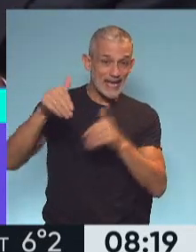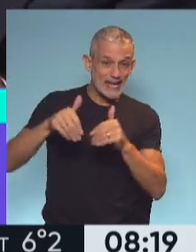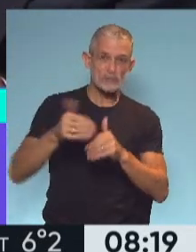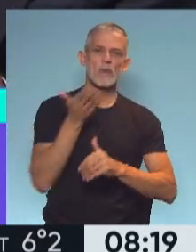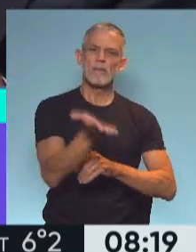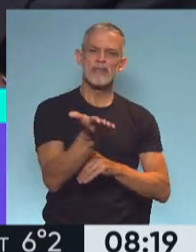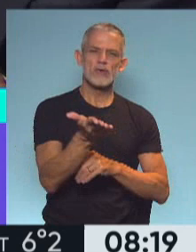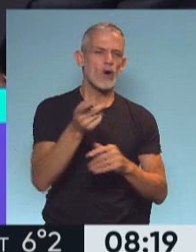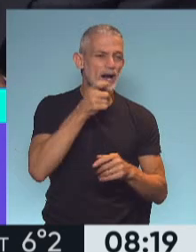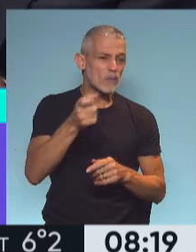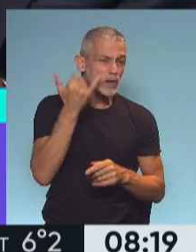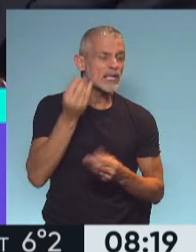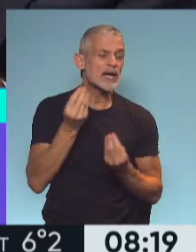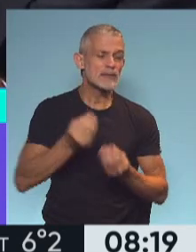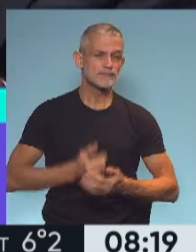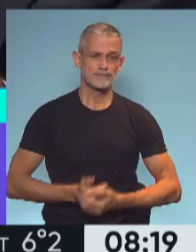pertinente. ¿Hay algún tipo de respuesta?